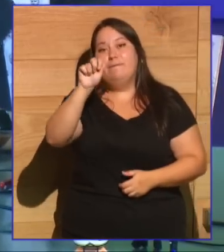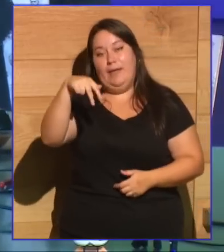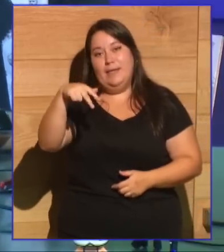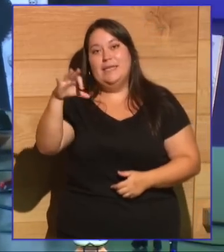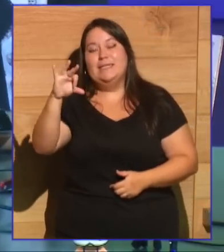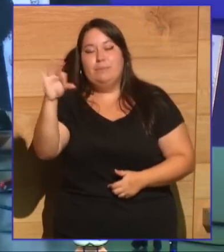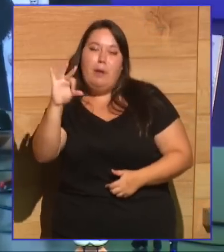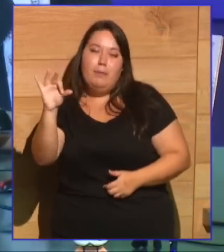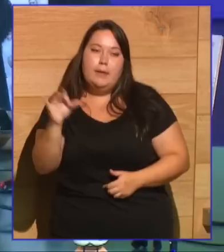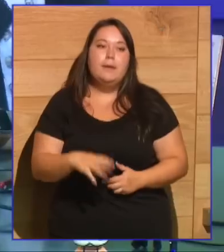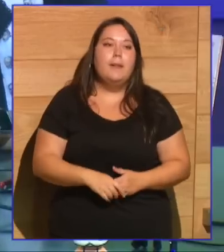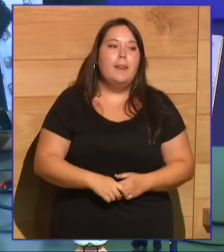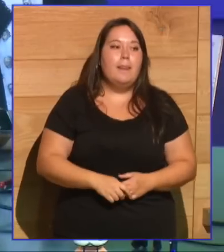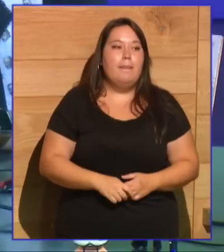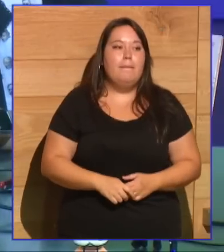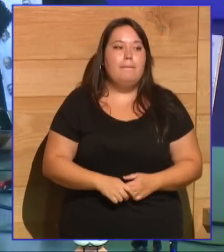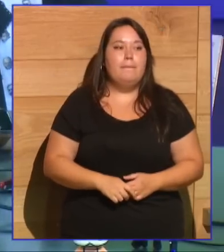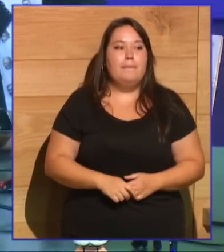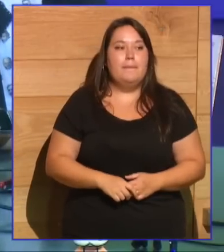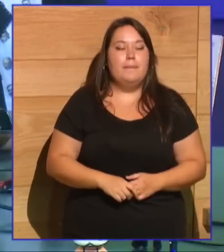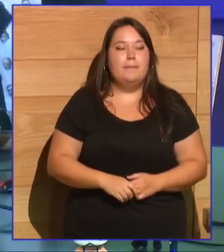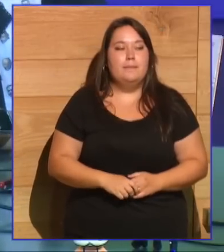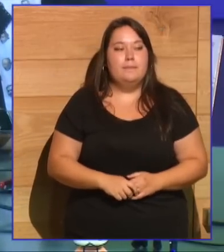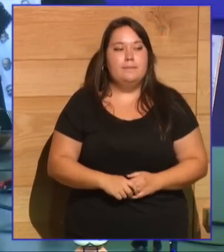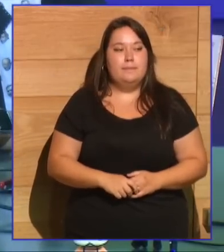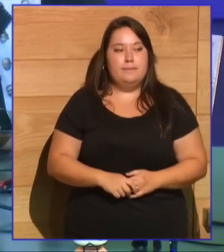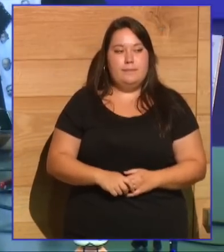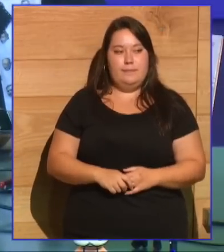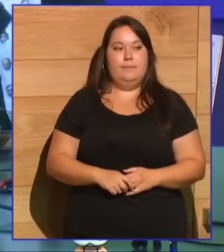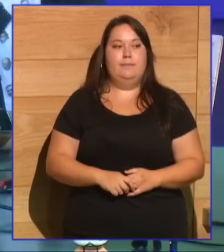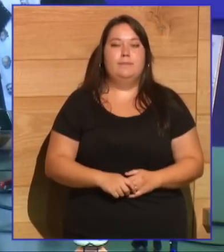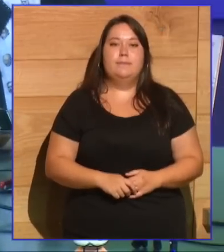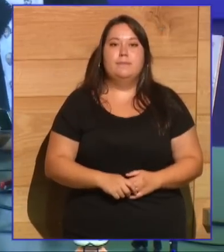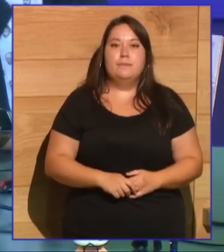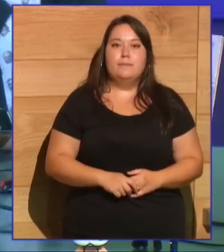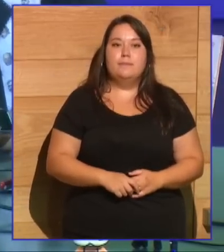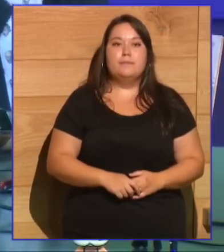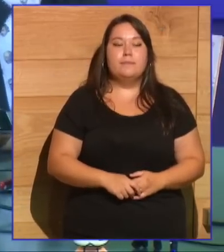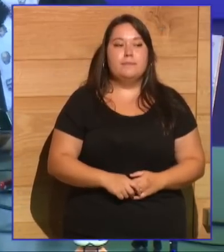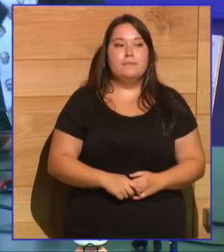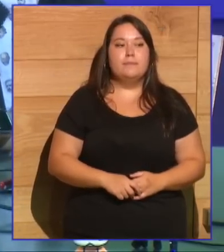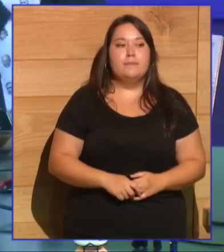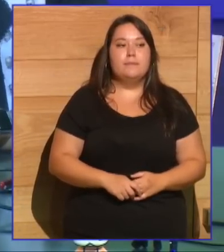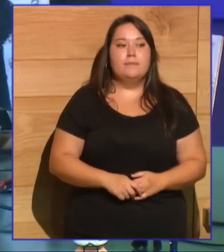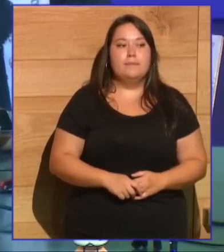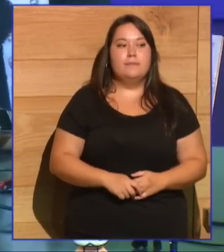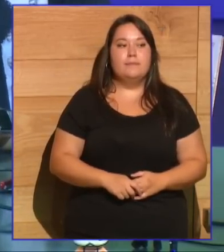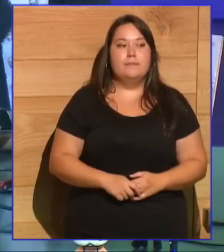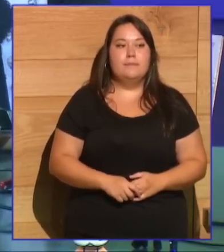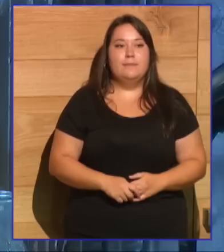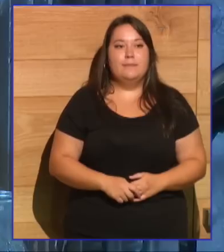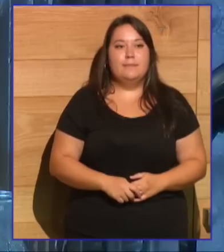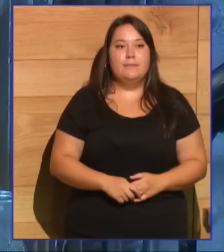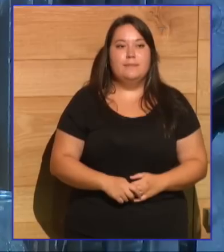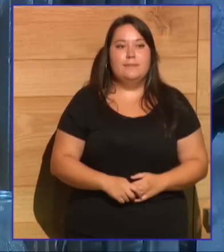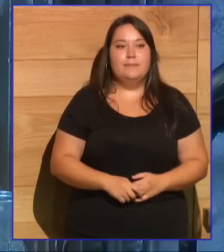programa de steven allan spielberg adler y no sabía el tema vuelve a por